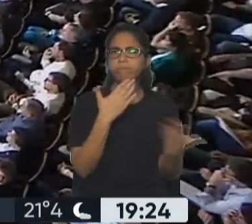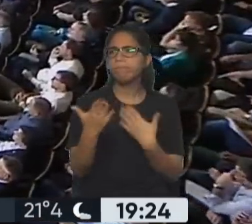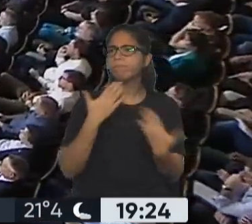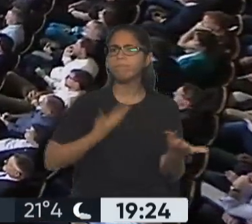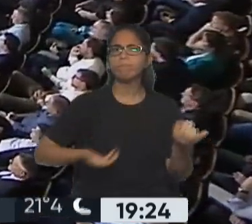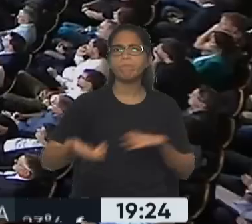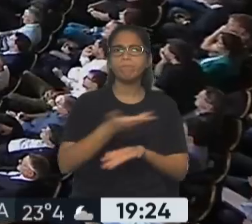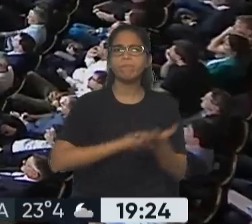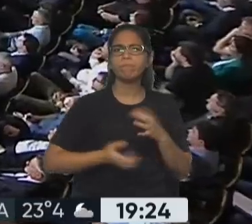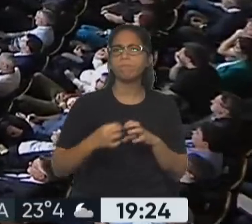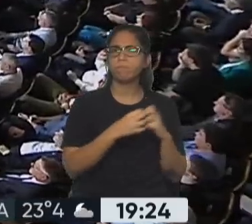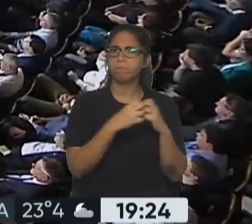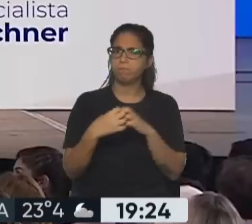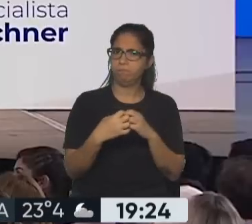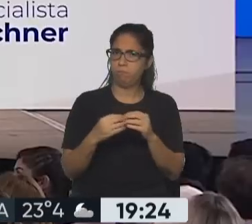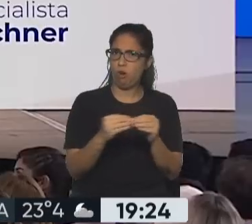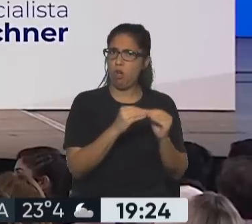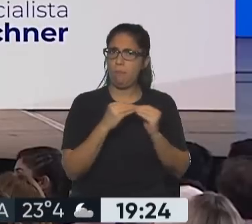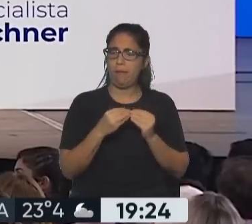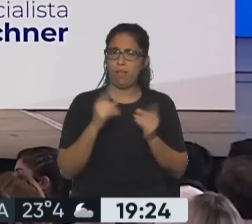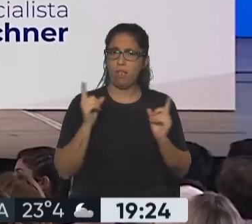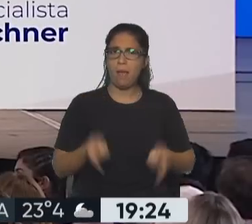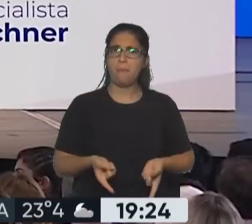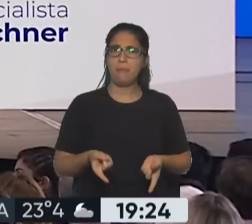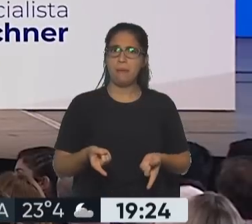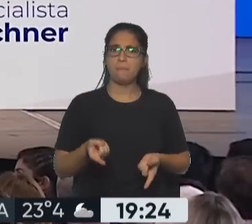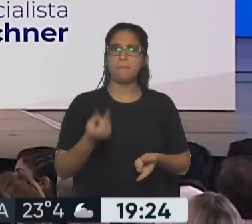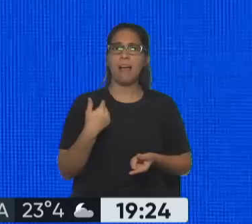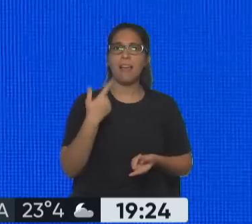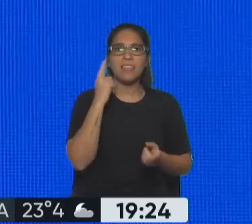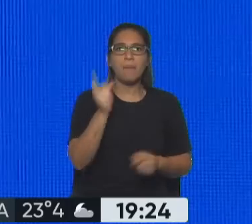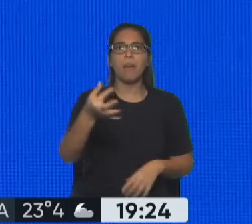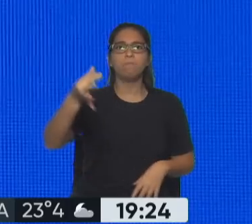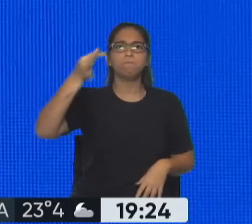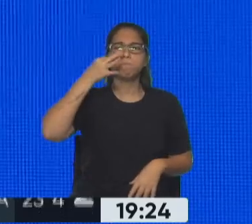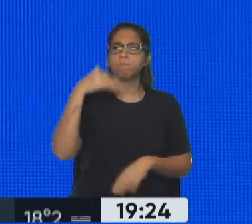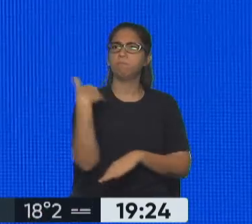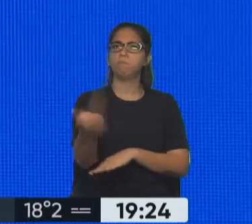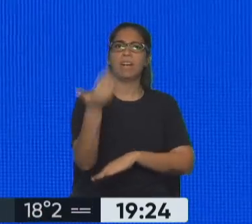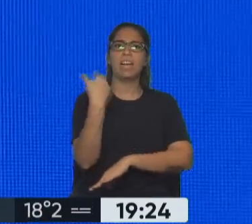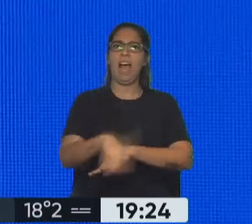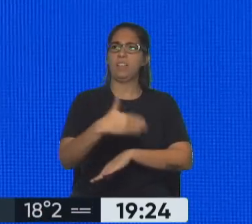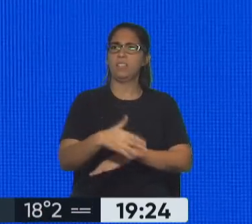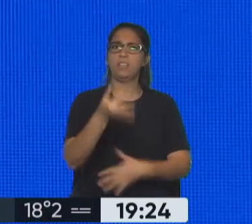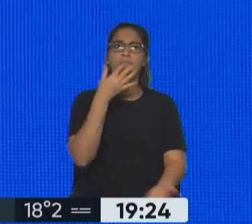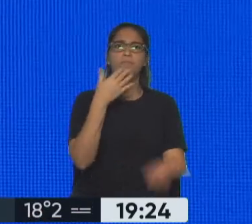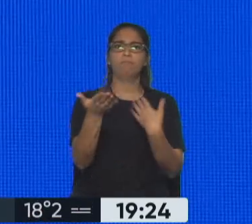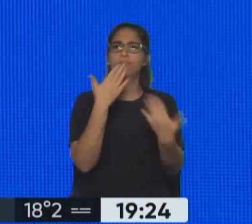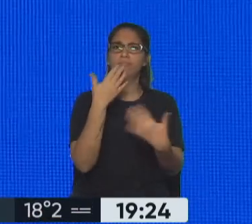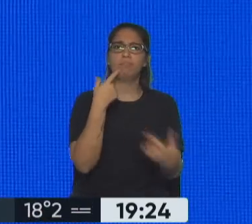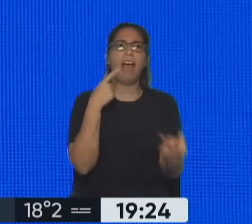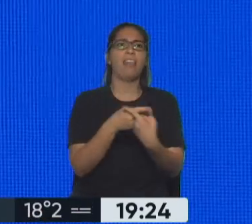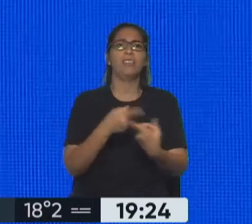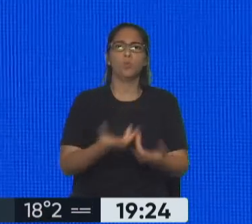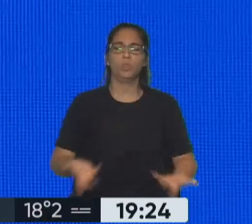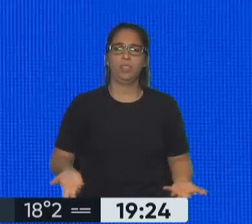y fundamentalmente yendo a la calle a discutir, como discutíamos en nuestra